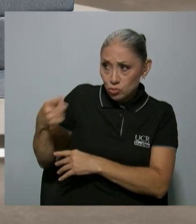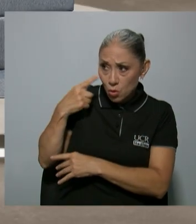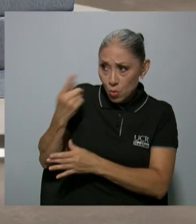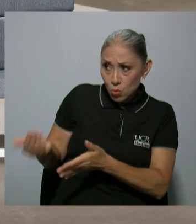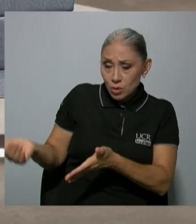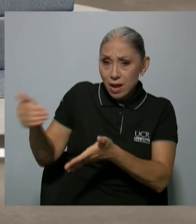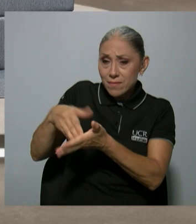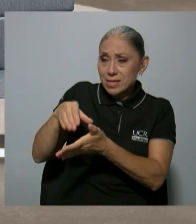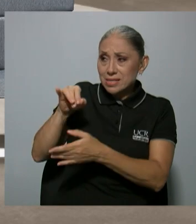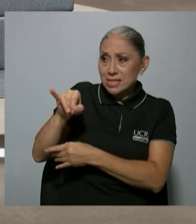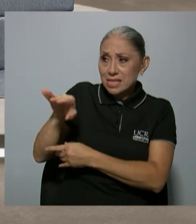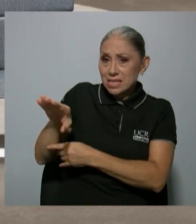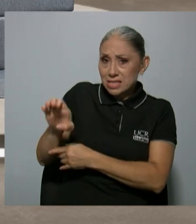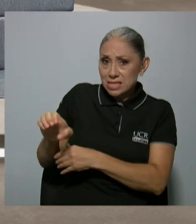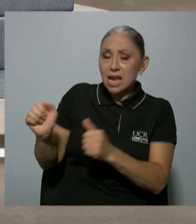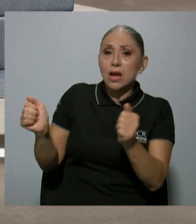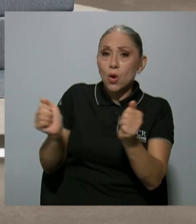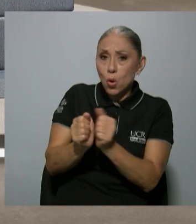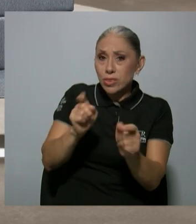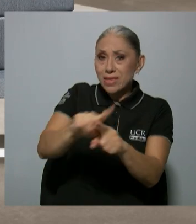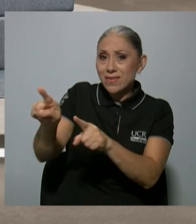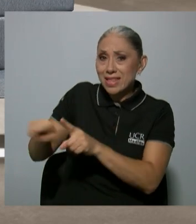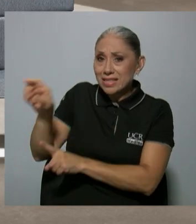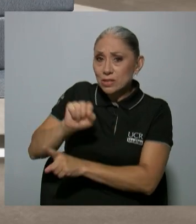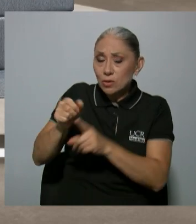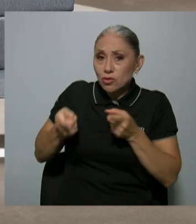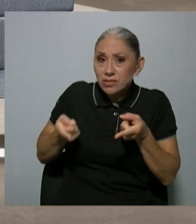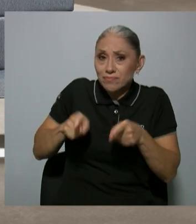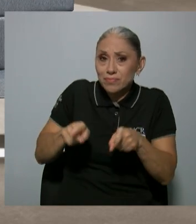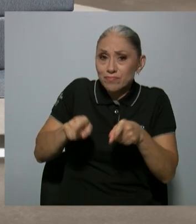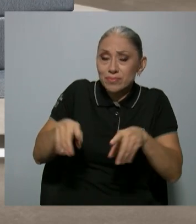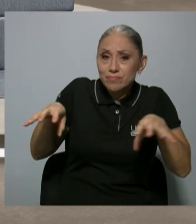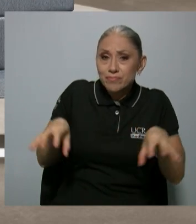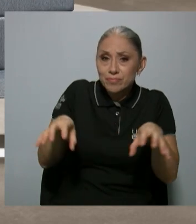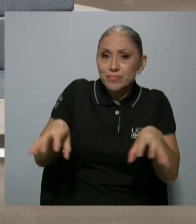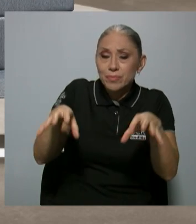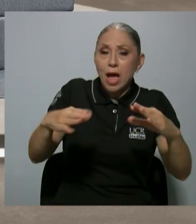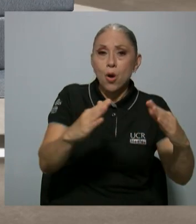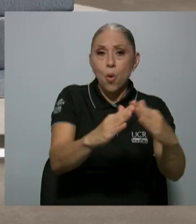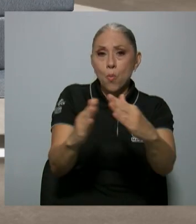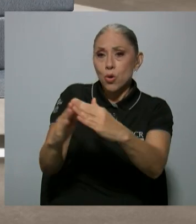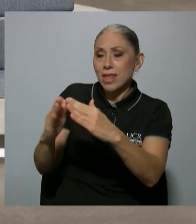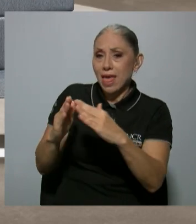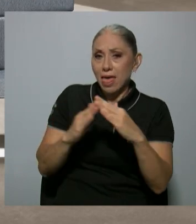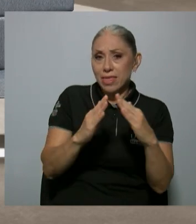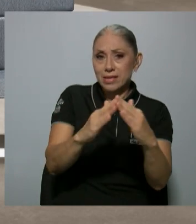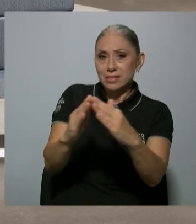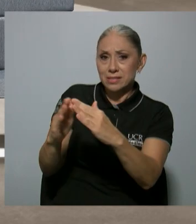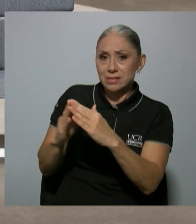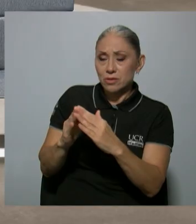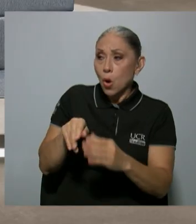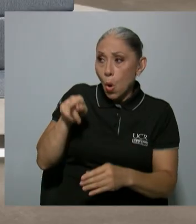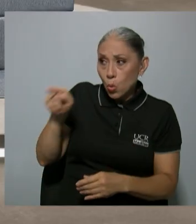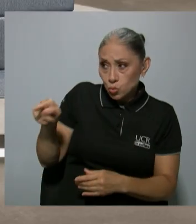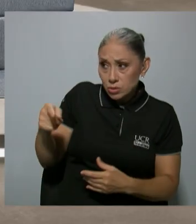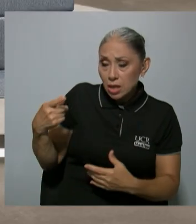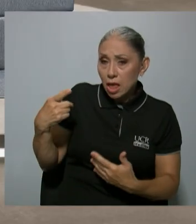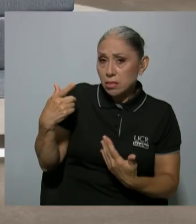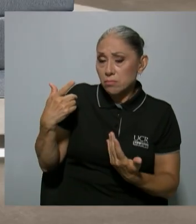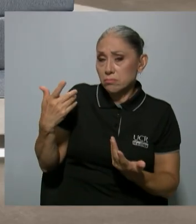nuevamente, con las reacciones que han habido en las comunidades, por ejemplo. ¿La ve